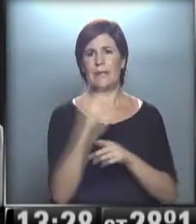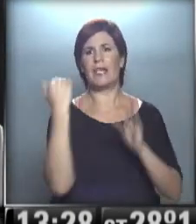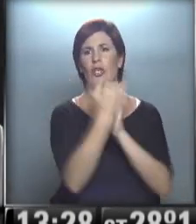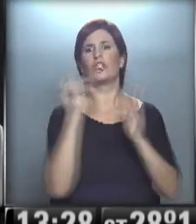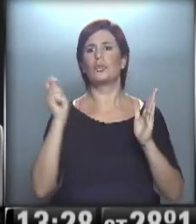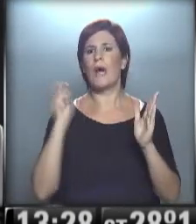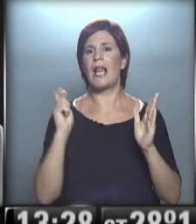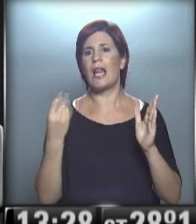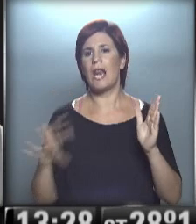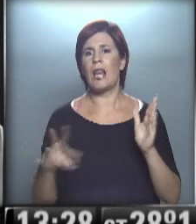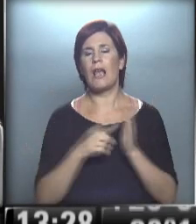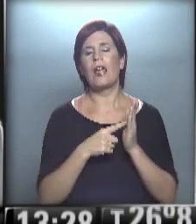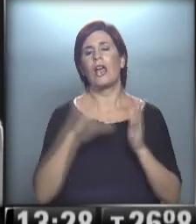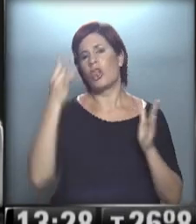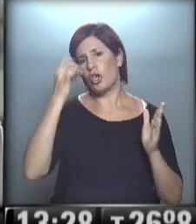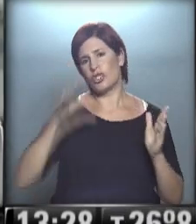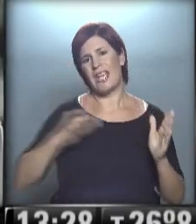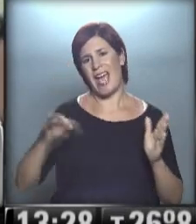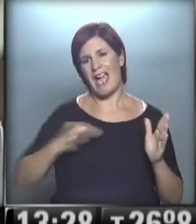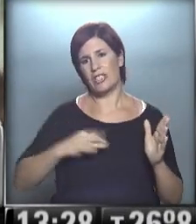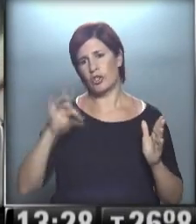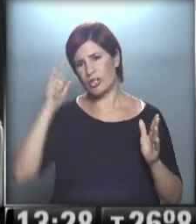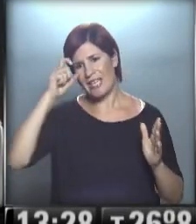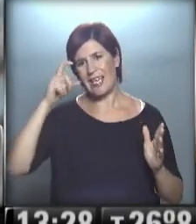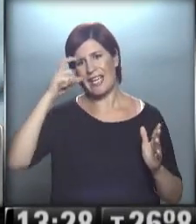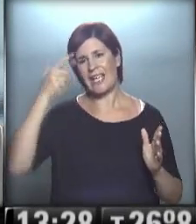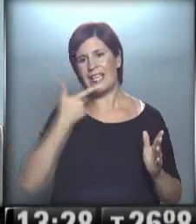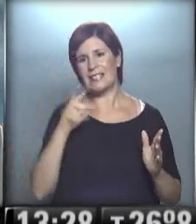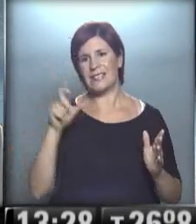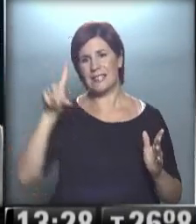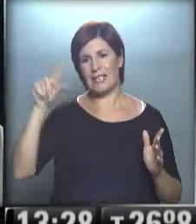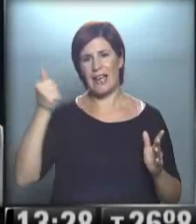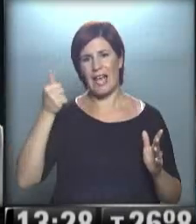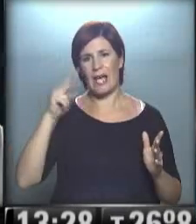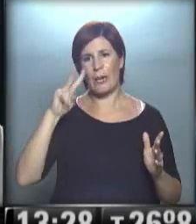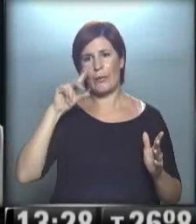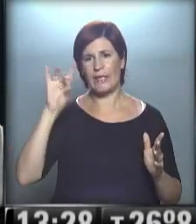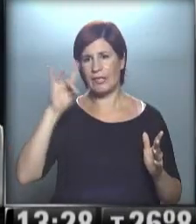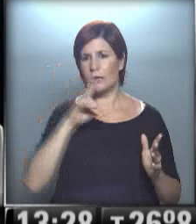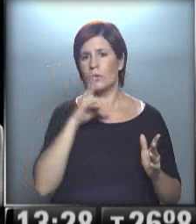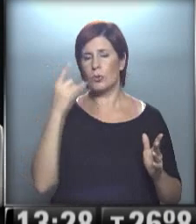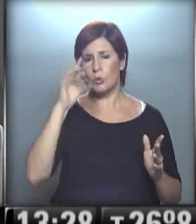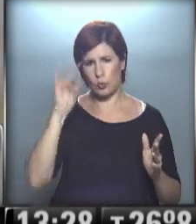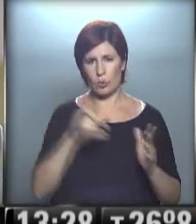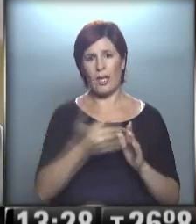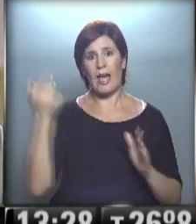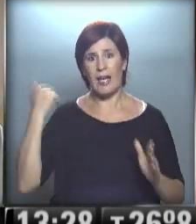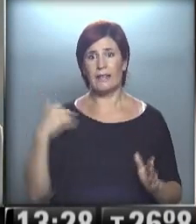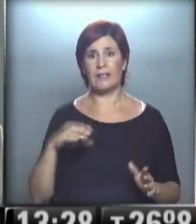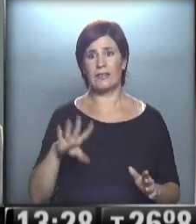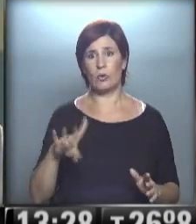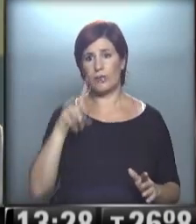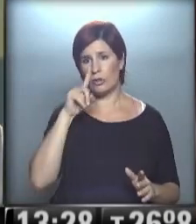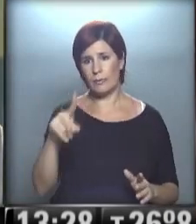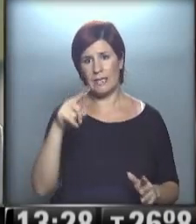la gran ganadora, la película 12 años de esclavitud, que en la primera de las jornadas post-Oscar subió de 4.422 a